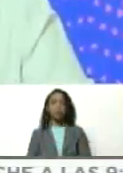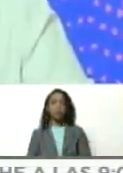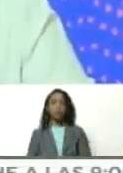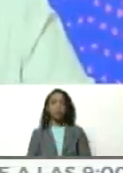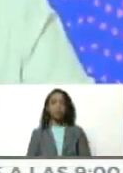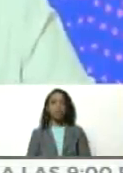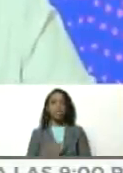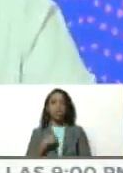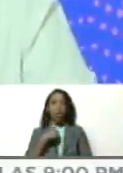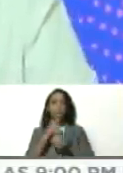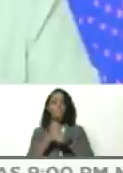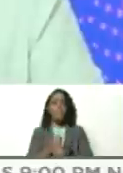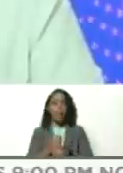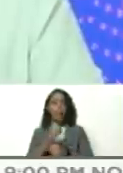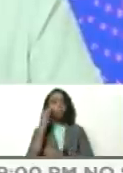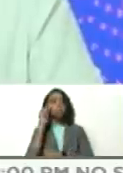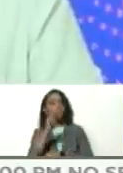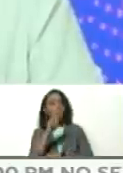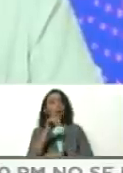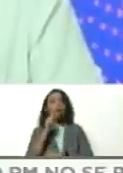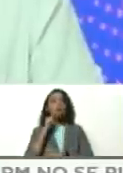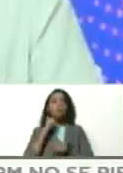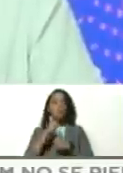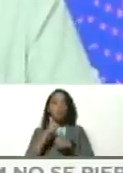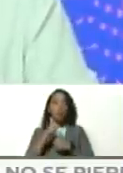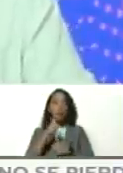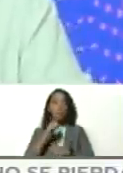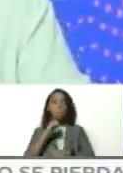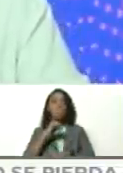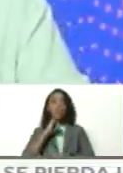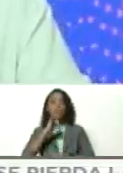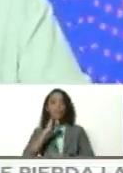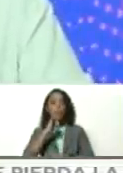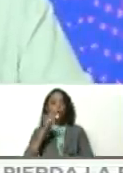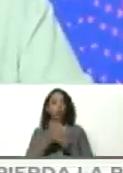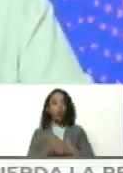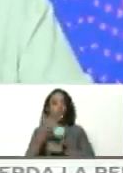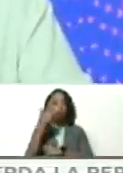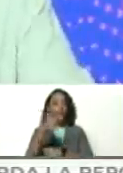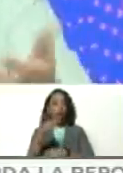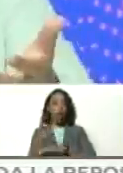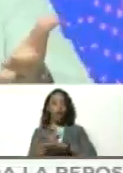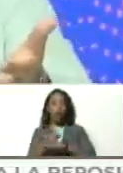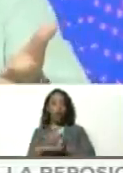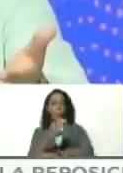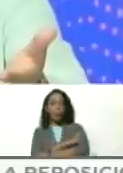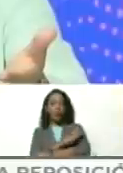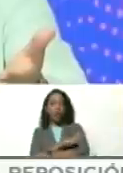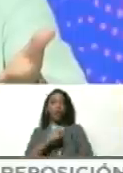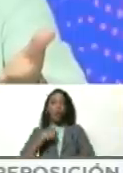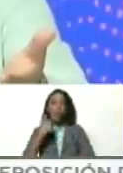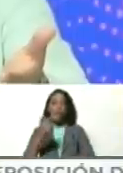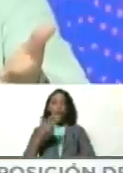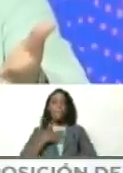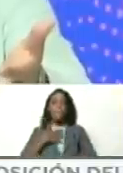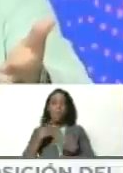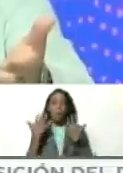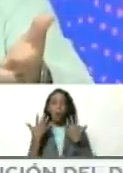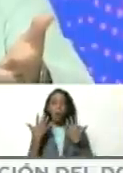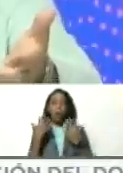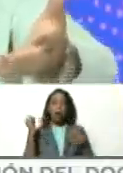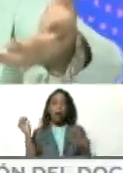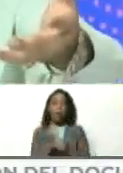Y espero que siga habiendo buenas noticias con esos tres gobernadores de la oposición. Yo les dije, aquí están mis manos para el